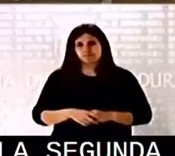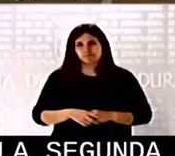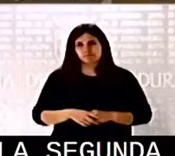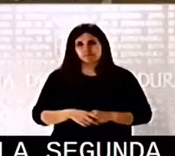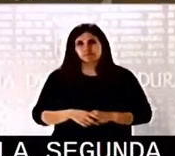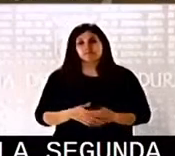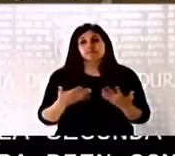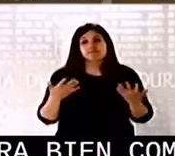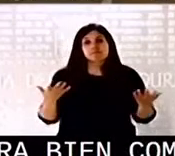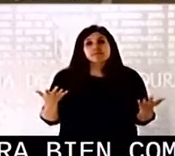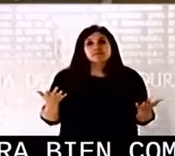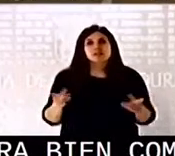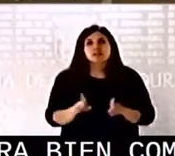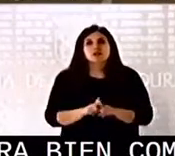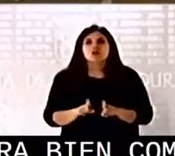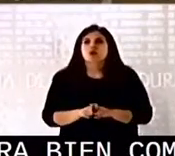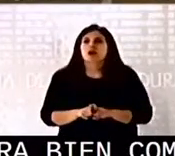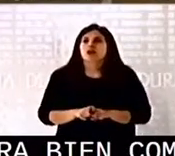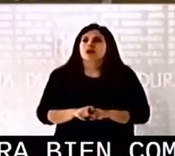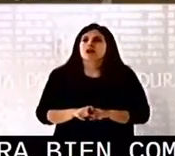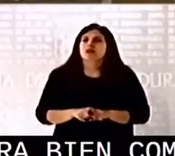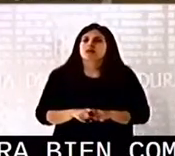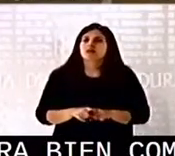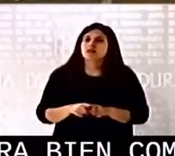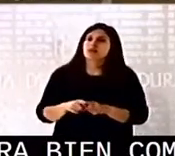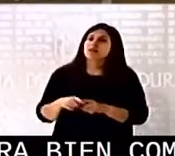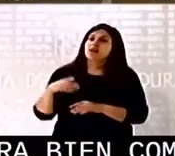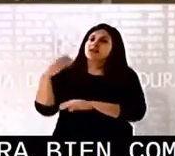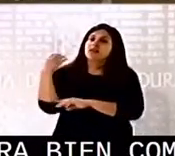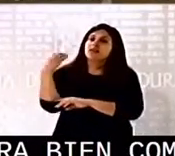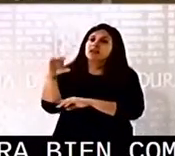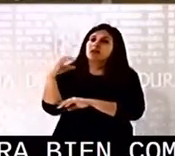como no existe prohibición científica